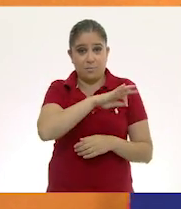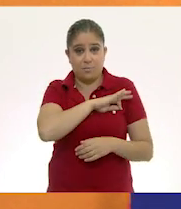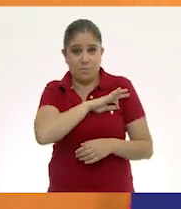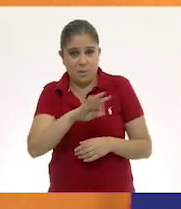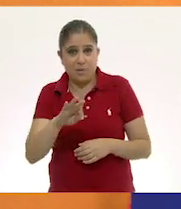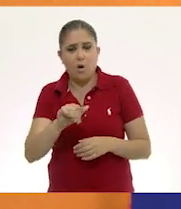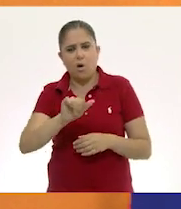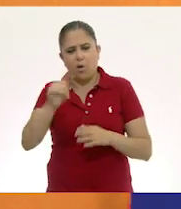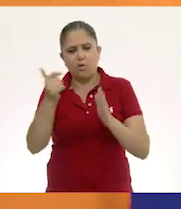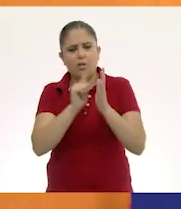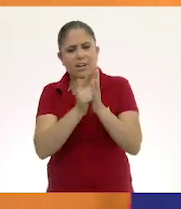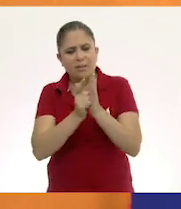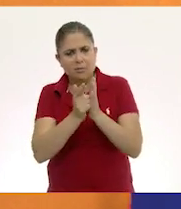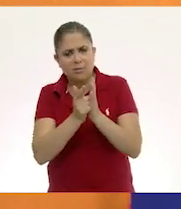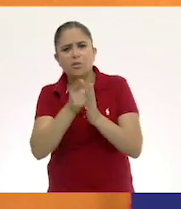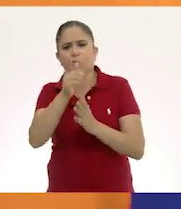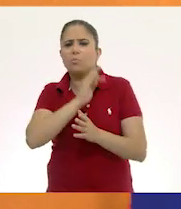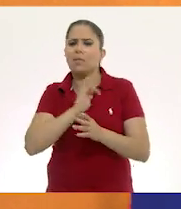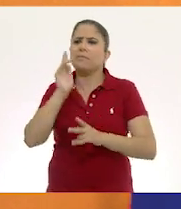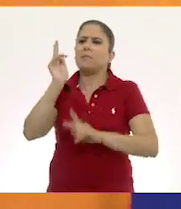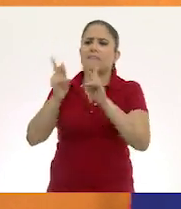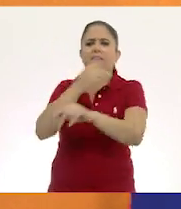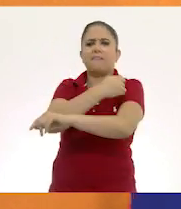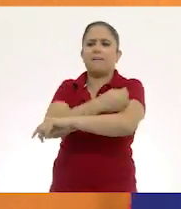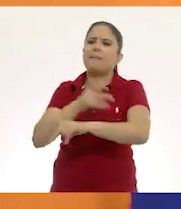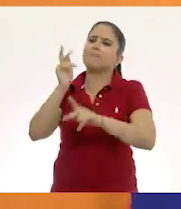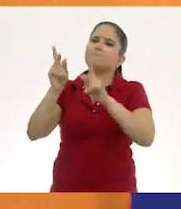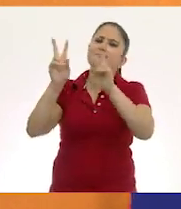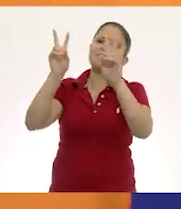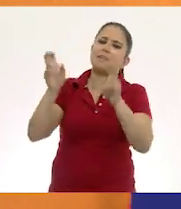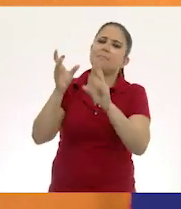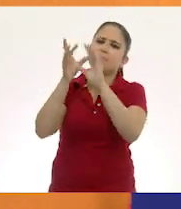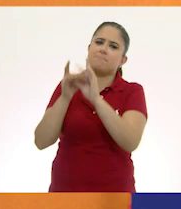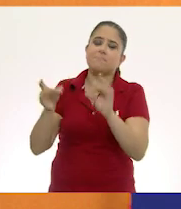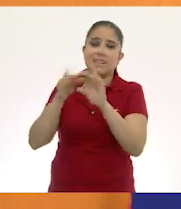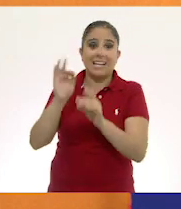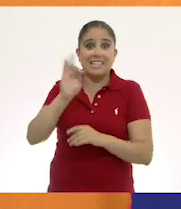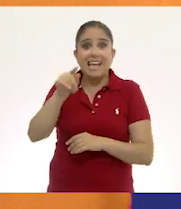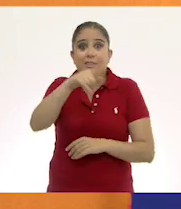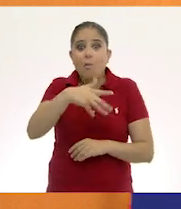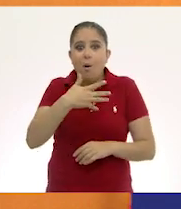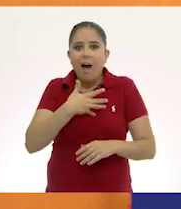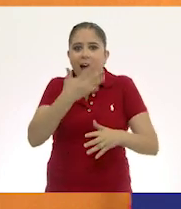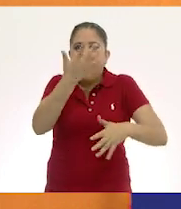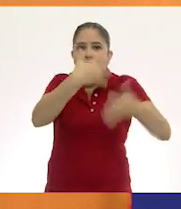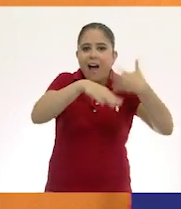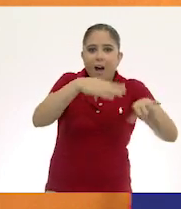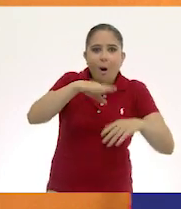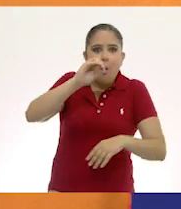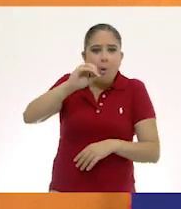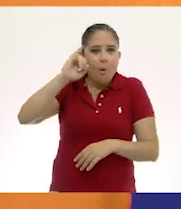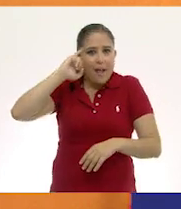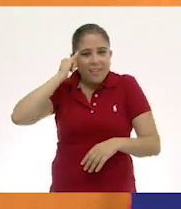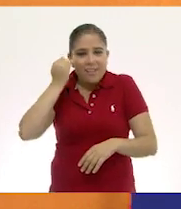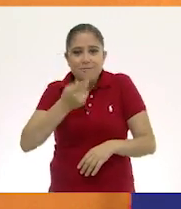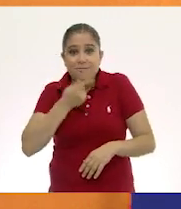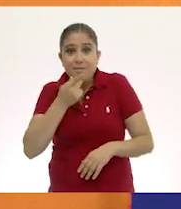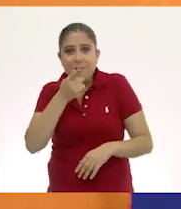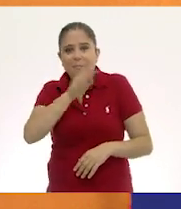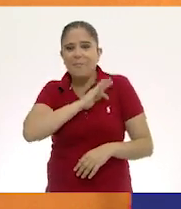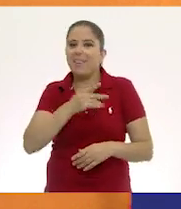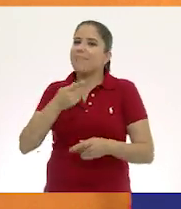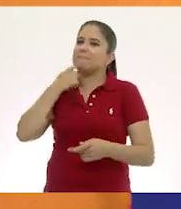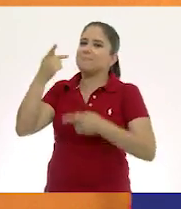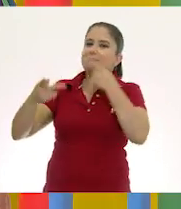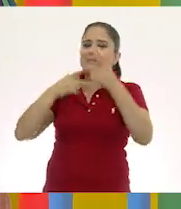consulta otros libros y comenta el tema de hoy con tu familia. Si tienes la fortuna de hablar una lengua indígena, aprovecha también este momento